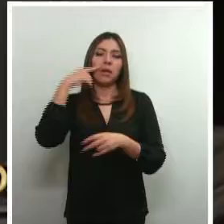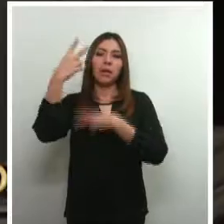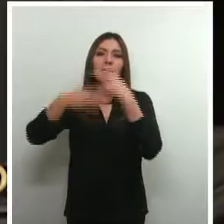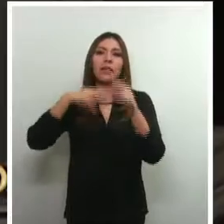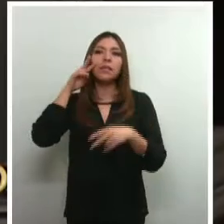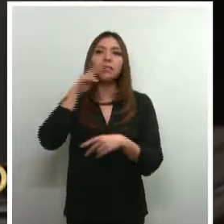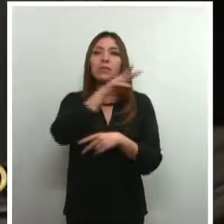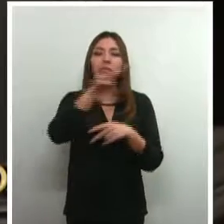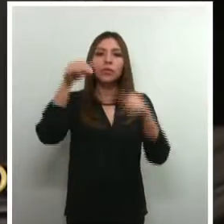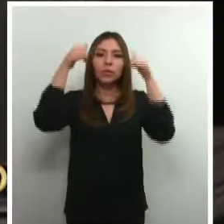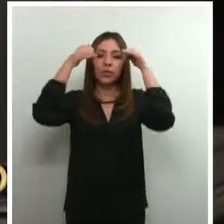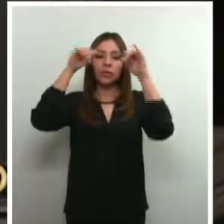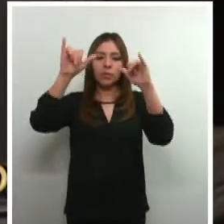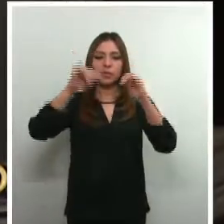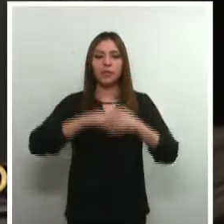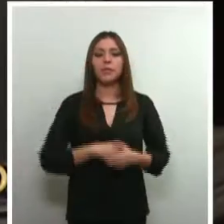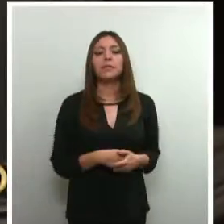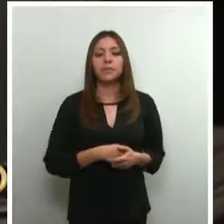han